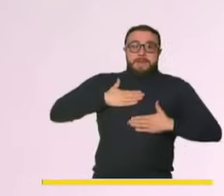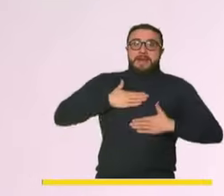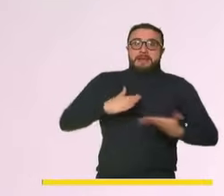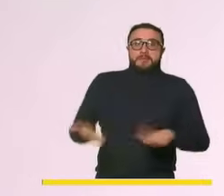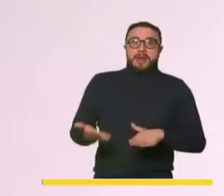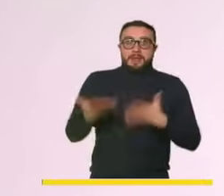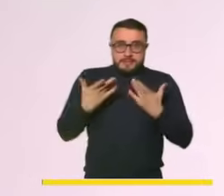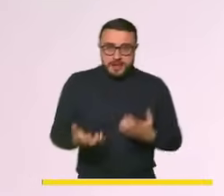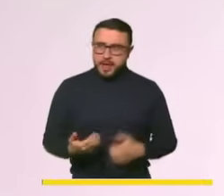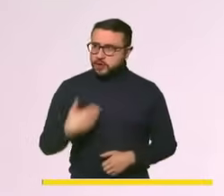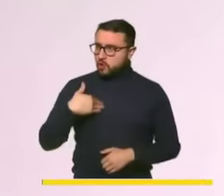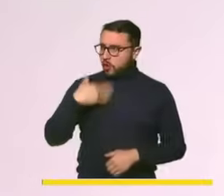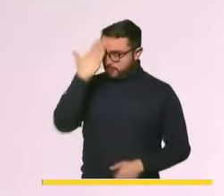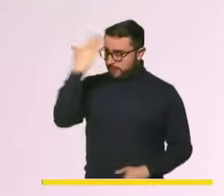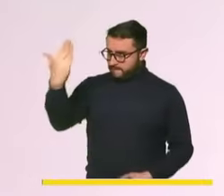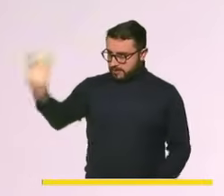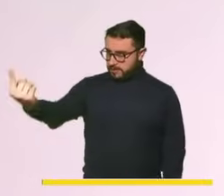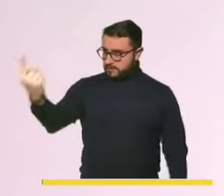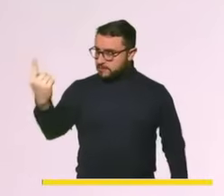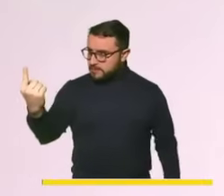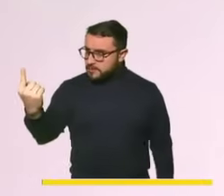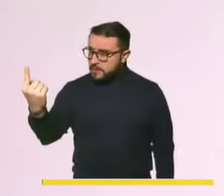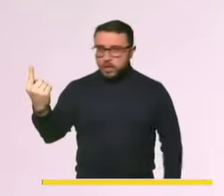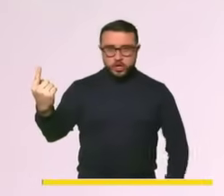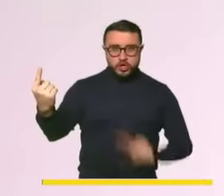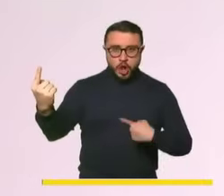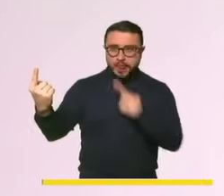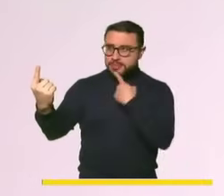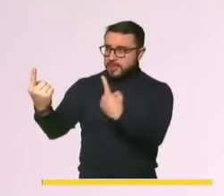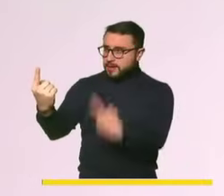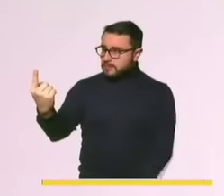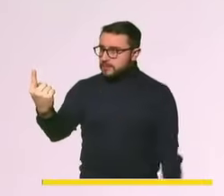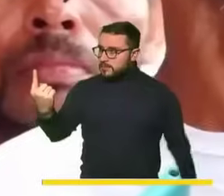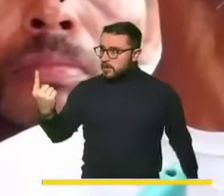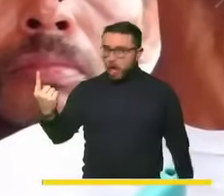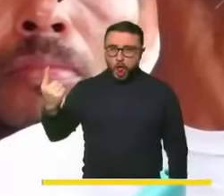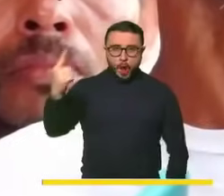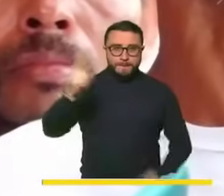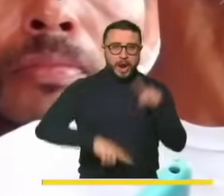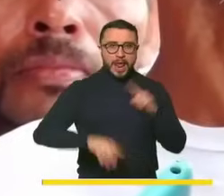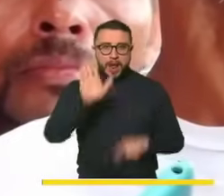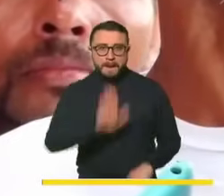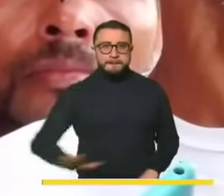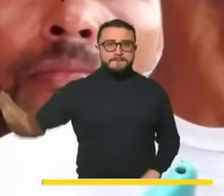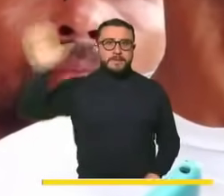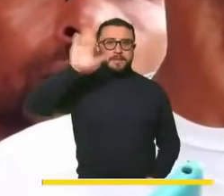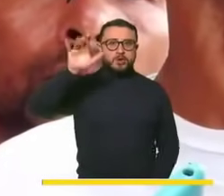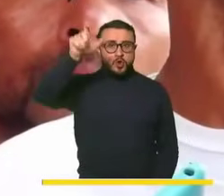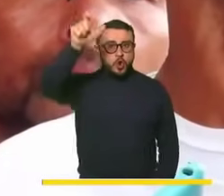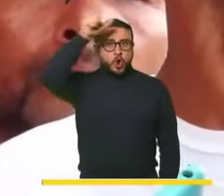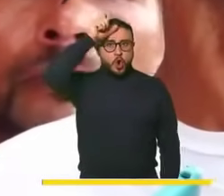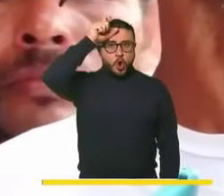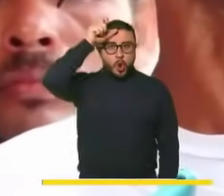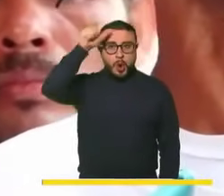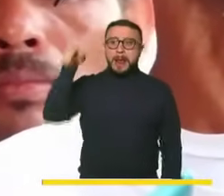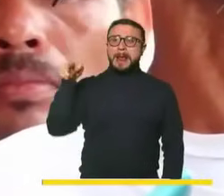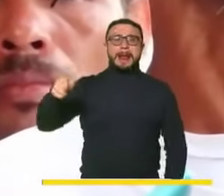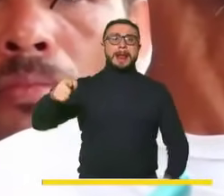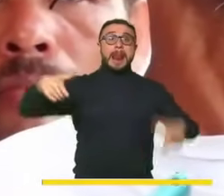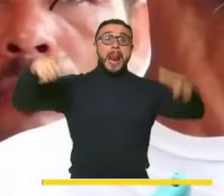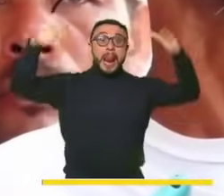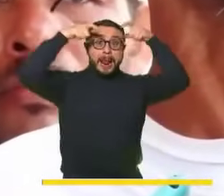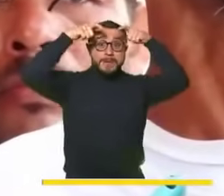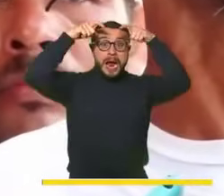le dije de frente que no podía ser que tuviéramos una Córdoba en donde las vacas